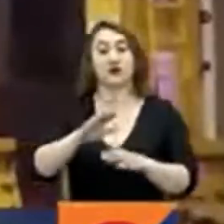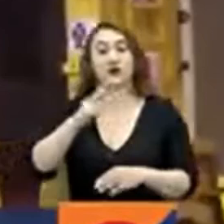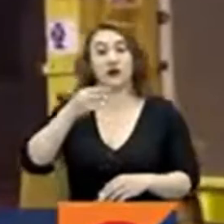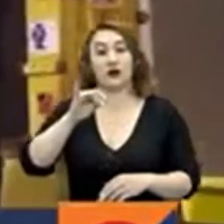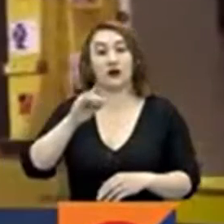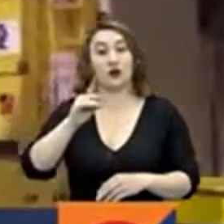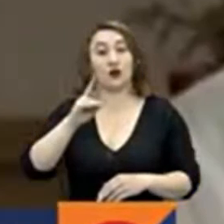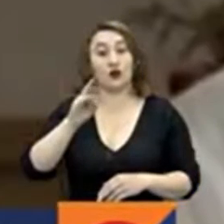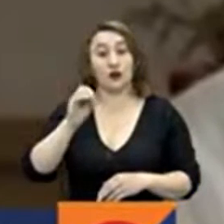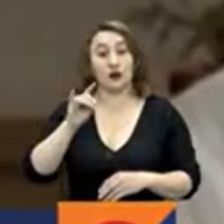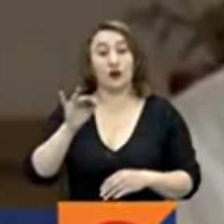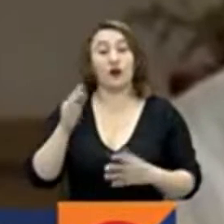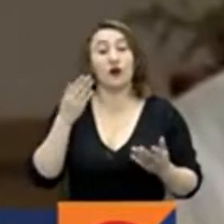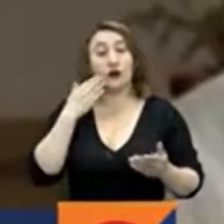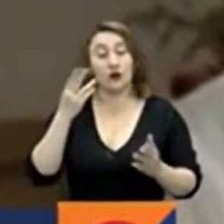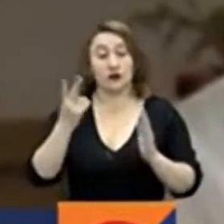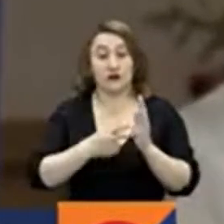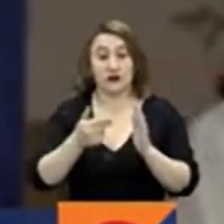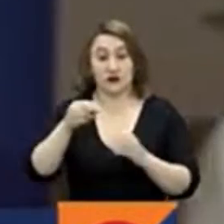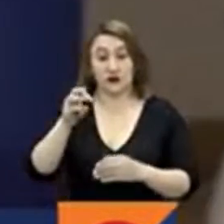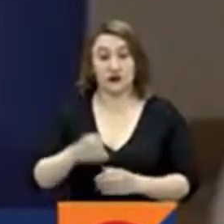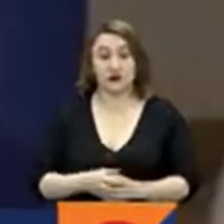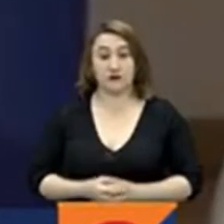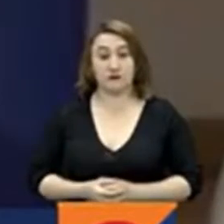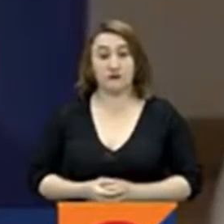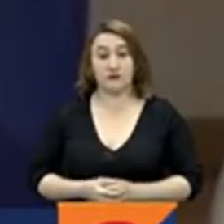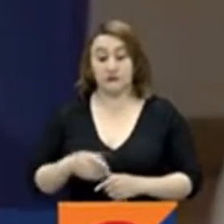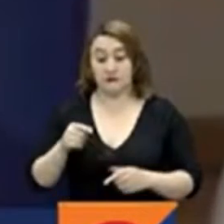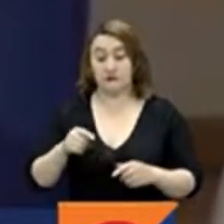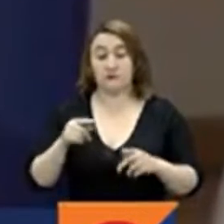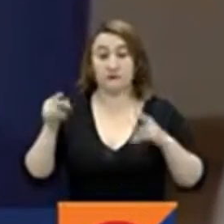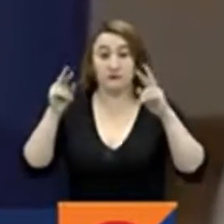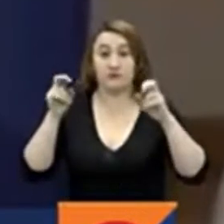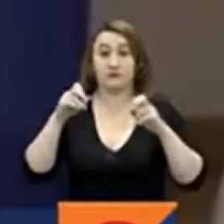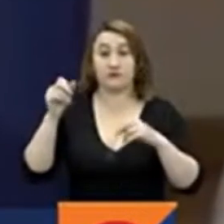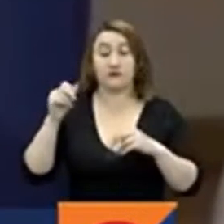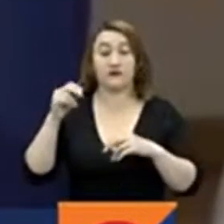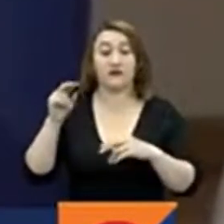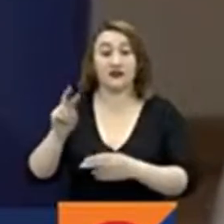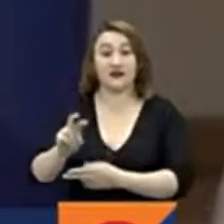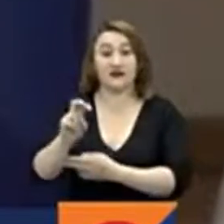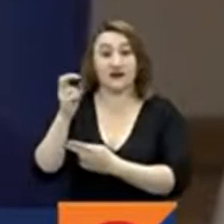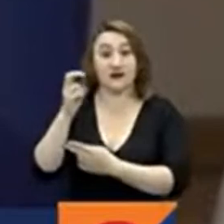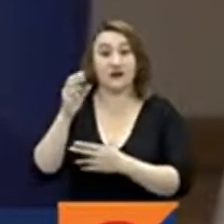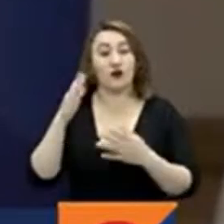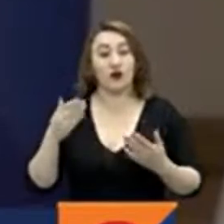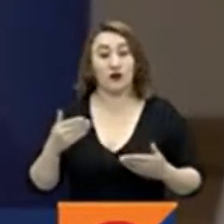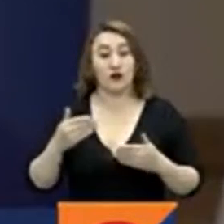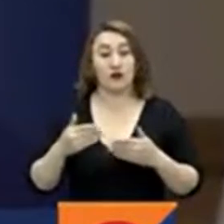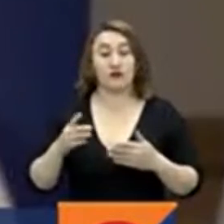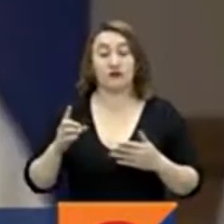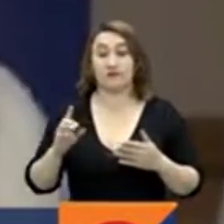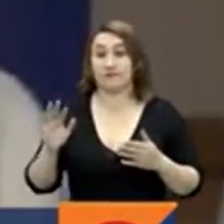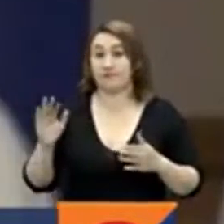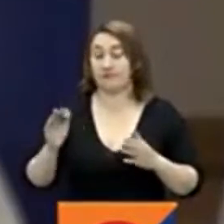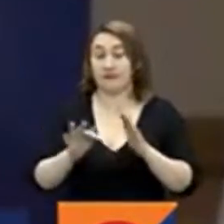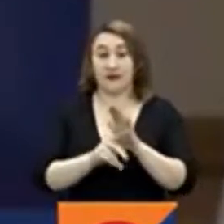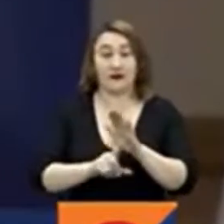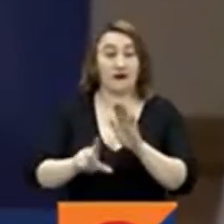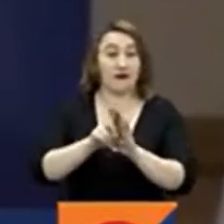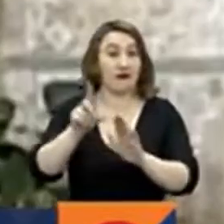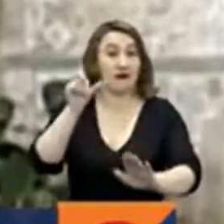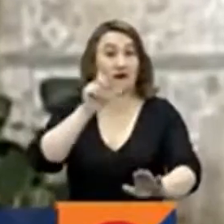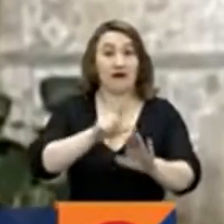año 2018. Por este caso, la Fiscalía imputará el delito de interés indebido en la celebración